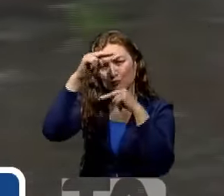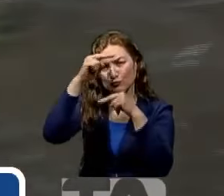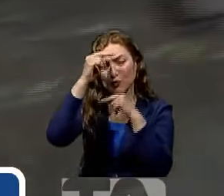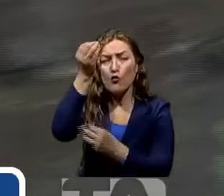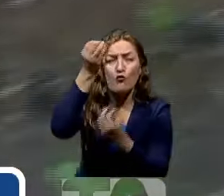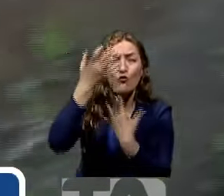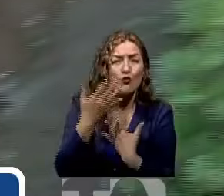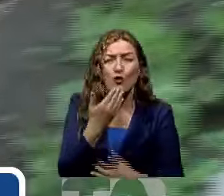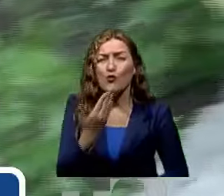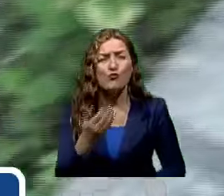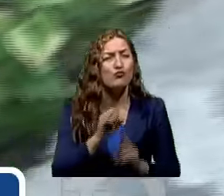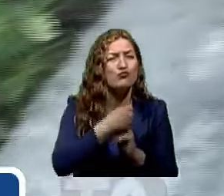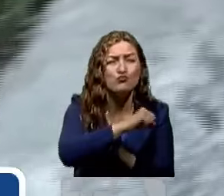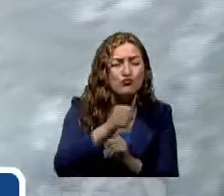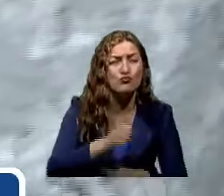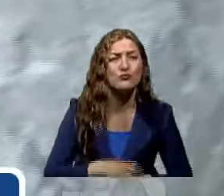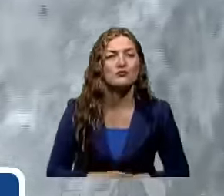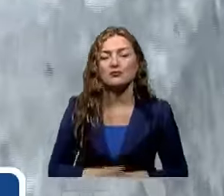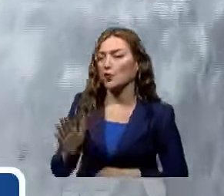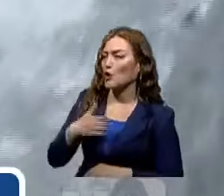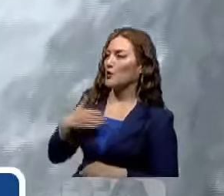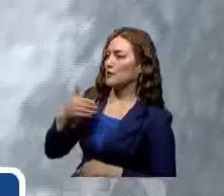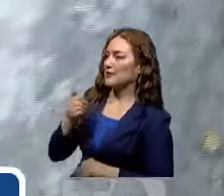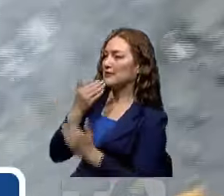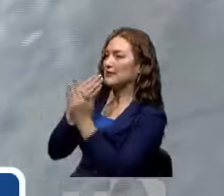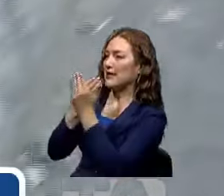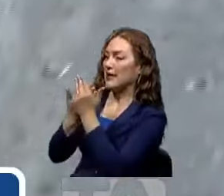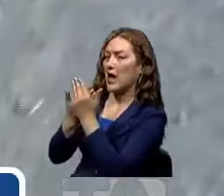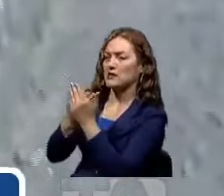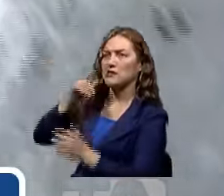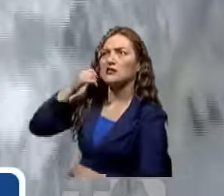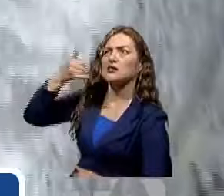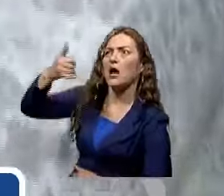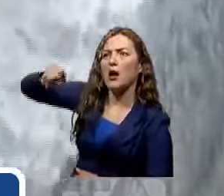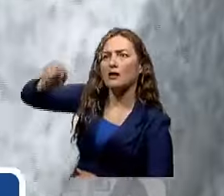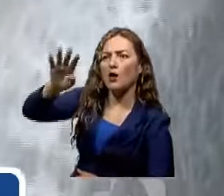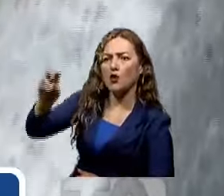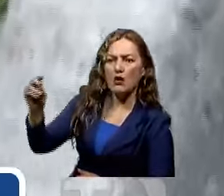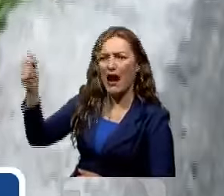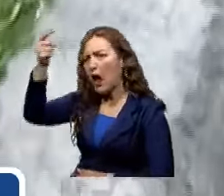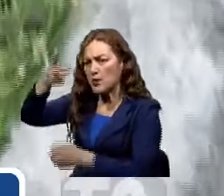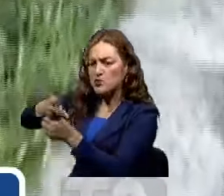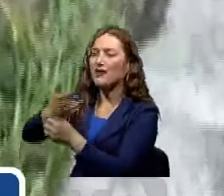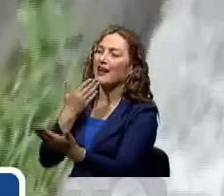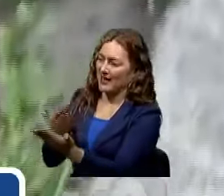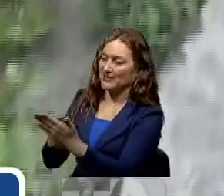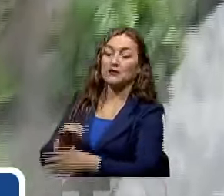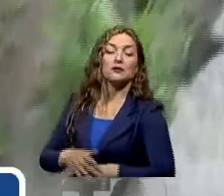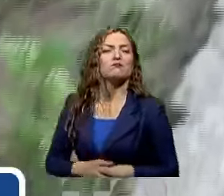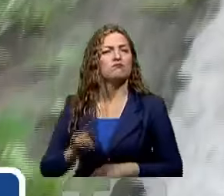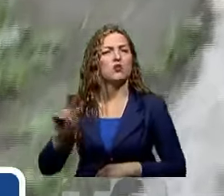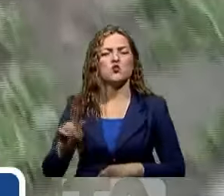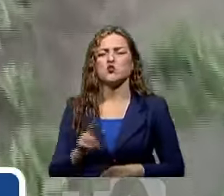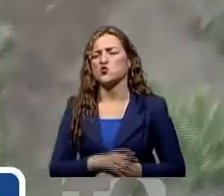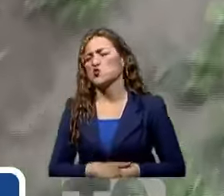Buenos días. Hola, ¿cómo le va? Primero agradecerles por la cobertura inmediata a este problema. Estamos pasando mal, realmente esto se convirtió